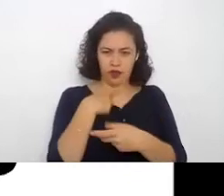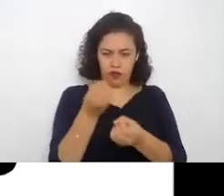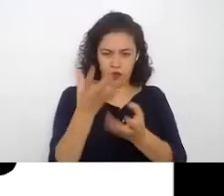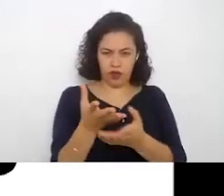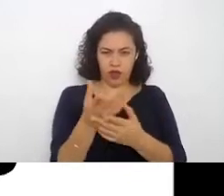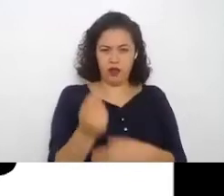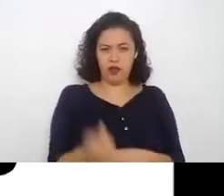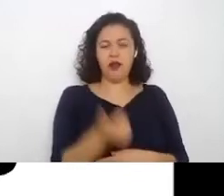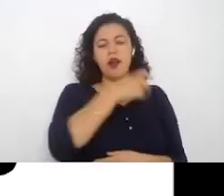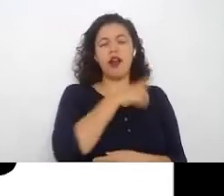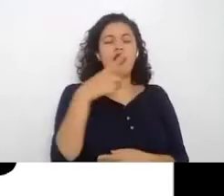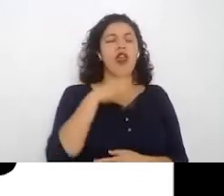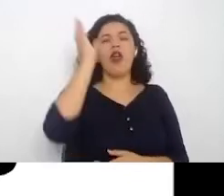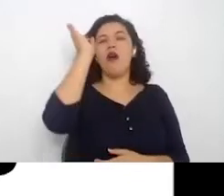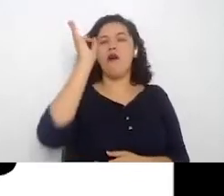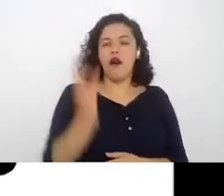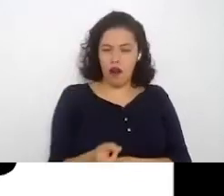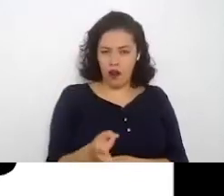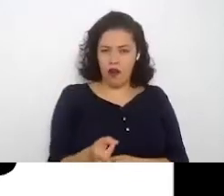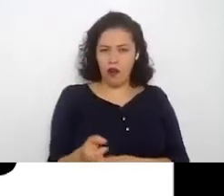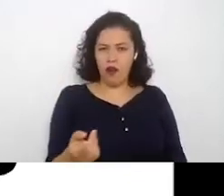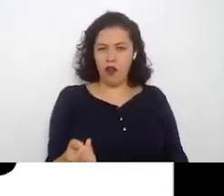estar autorizadas para recibir